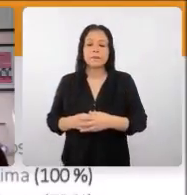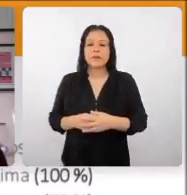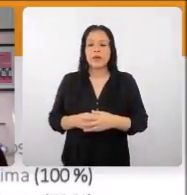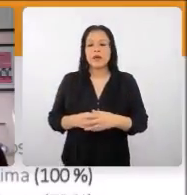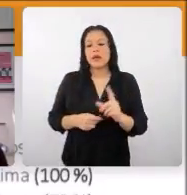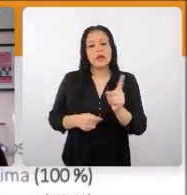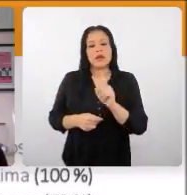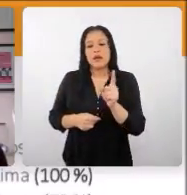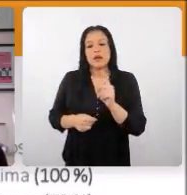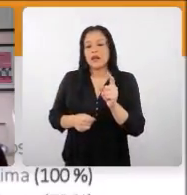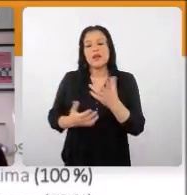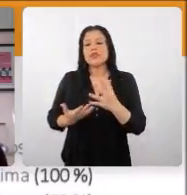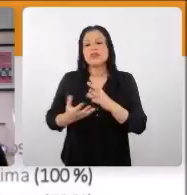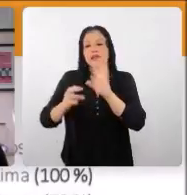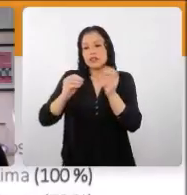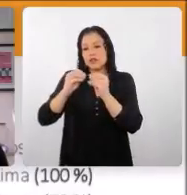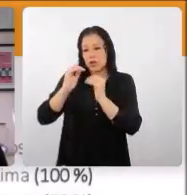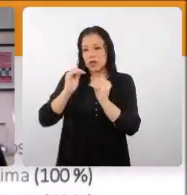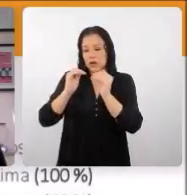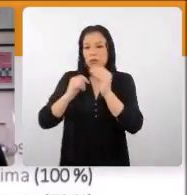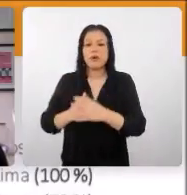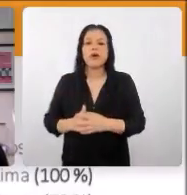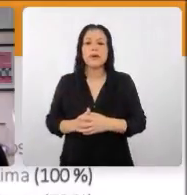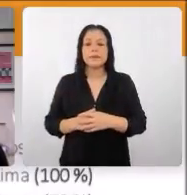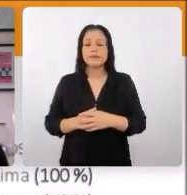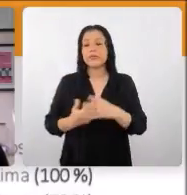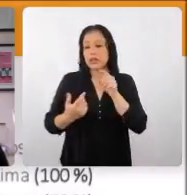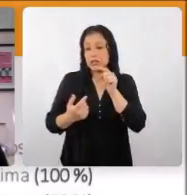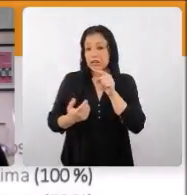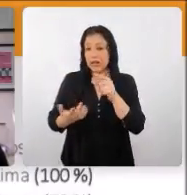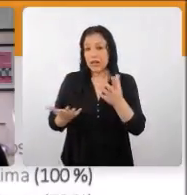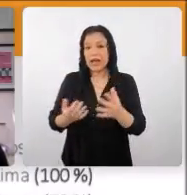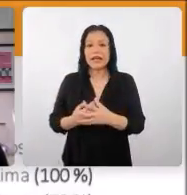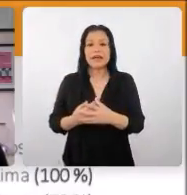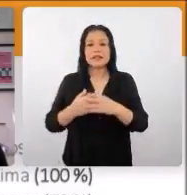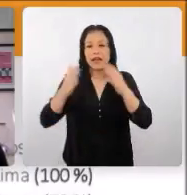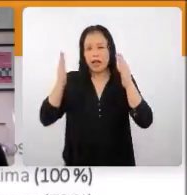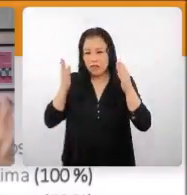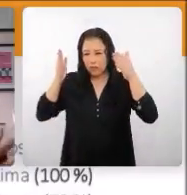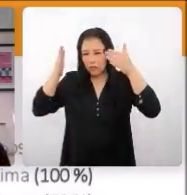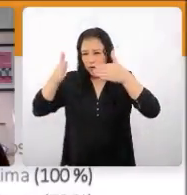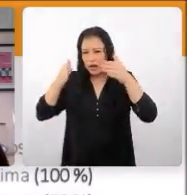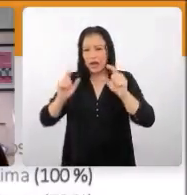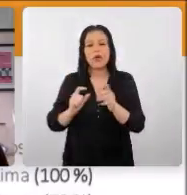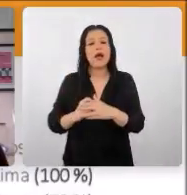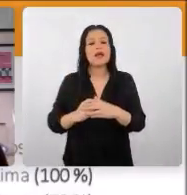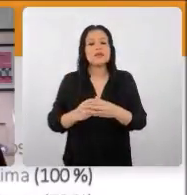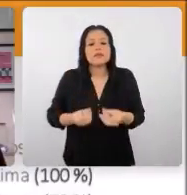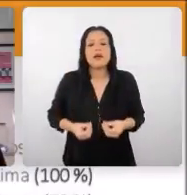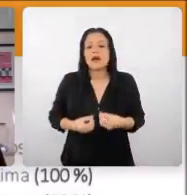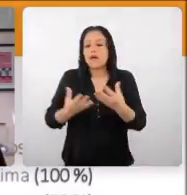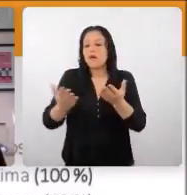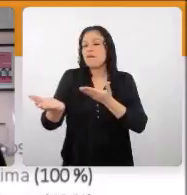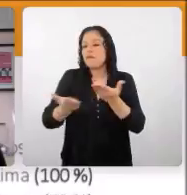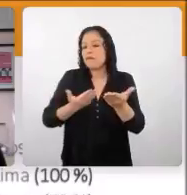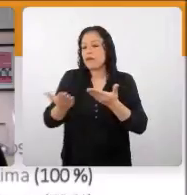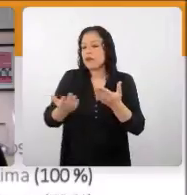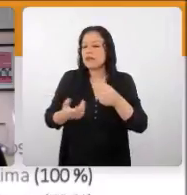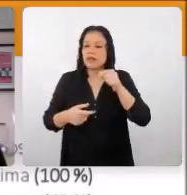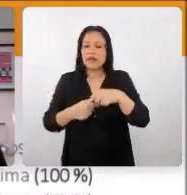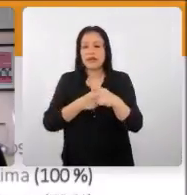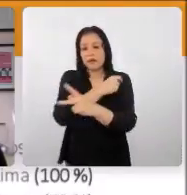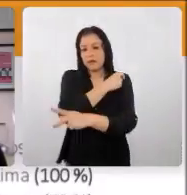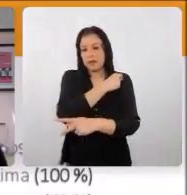no son categorizados, ¿sí? Y que justamente está orientado a esta oferta en la selva de nuestro país,